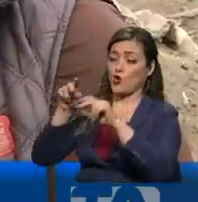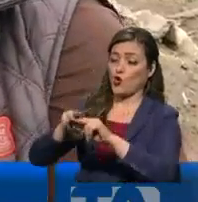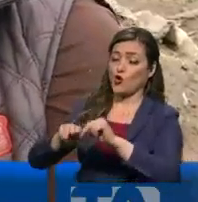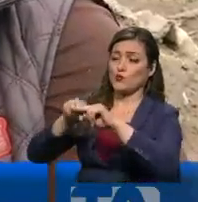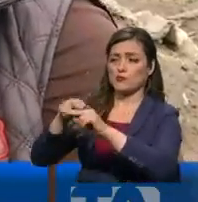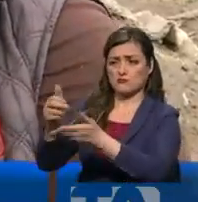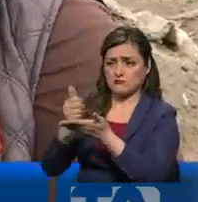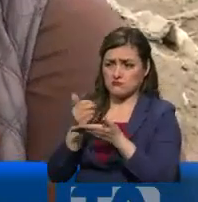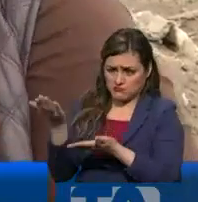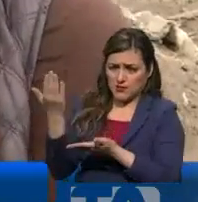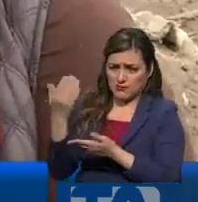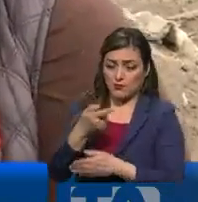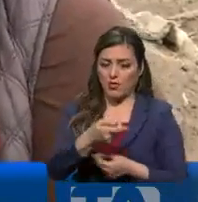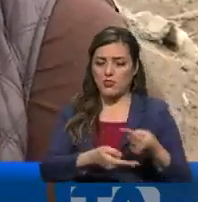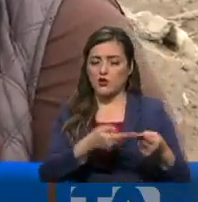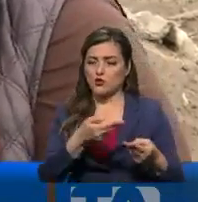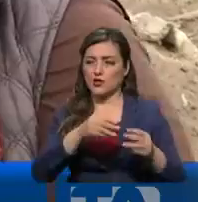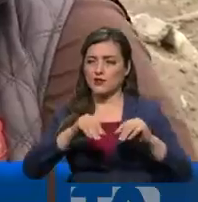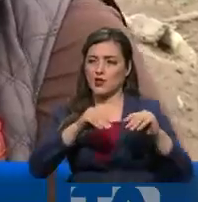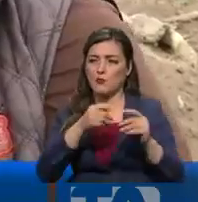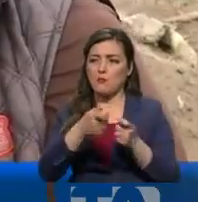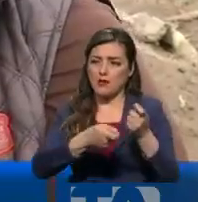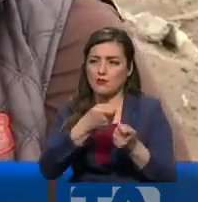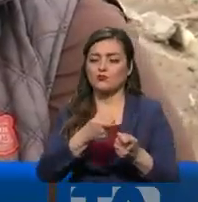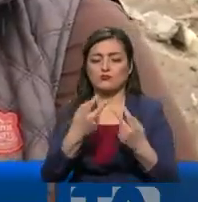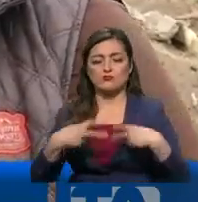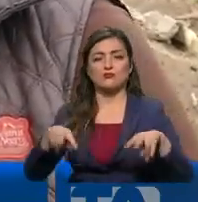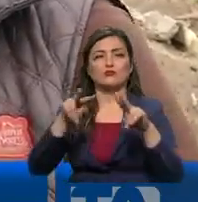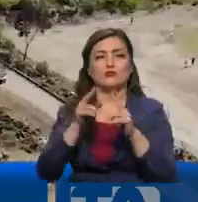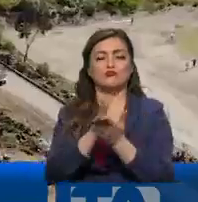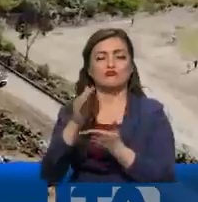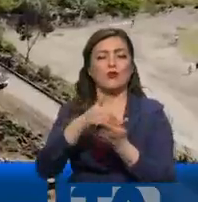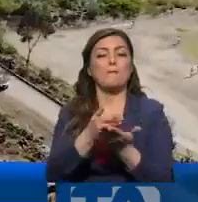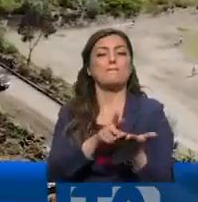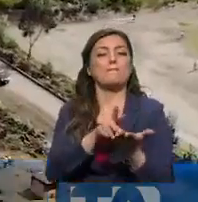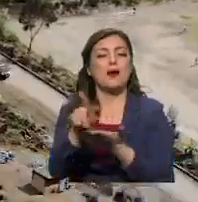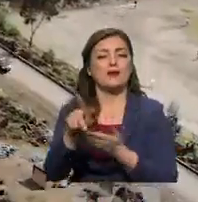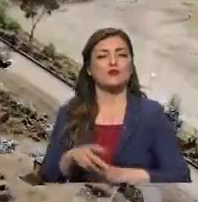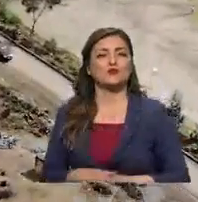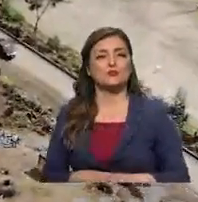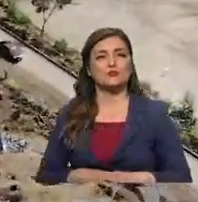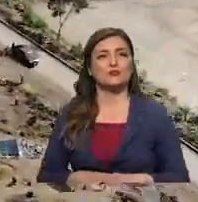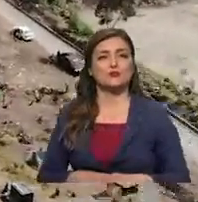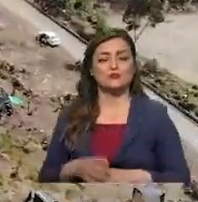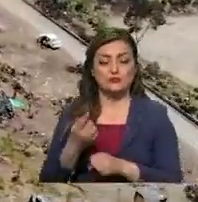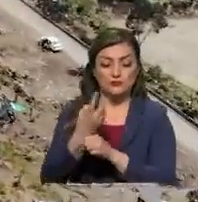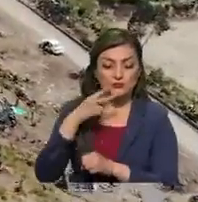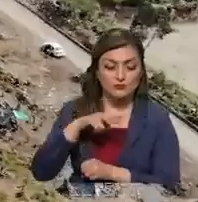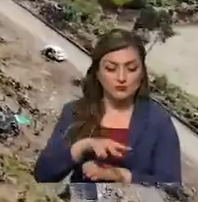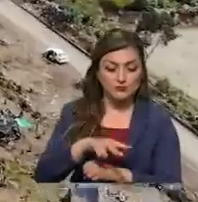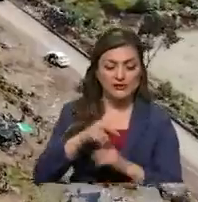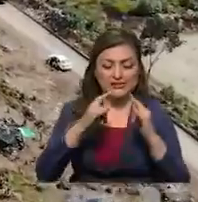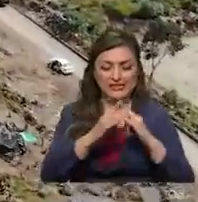constructora, que nos ayude, que venga, negociemos con ella y que nos dé un precio asequible. Desde el aire se puede ver la dimensión del terreno